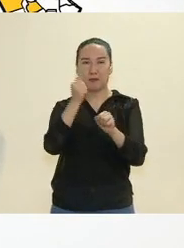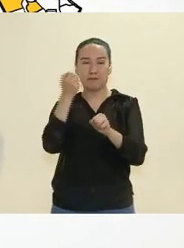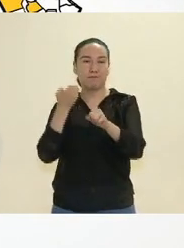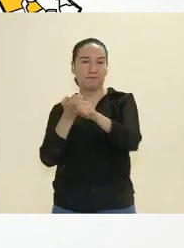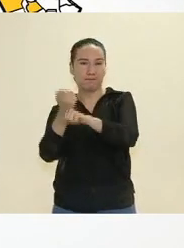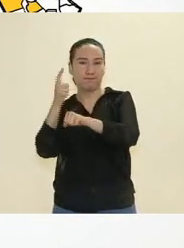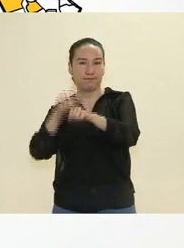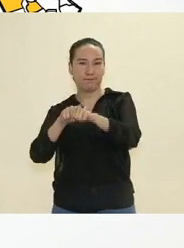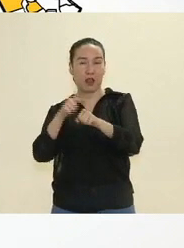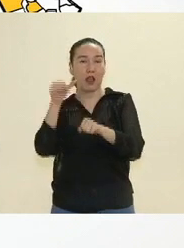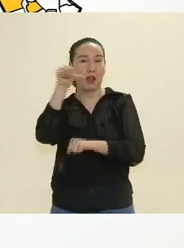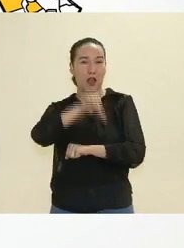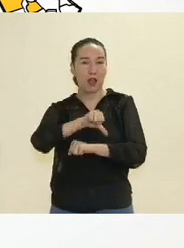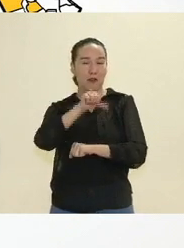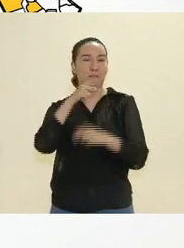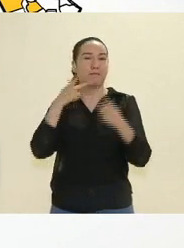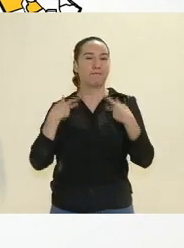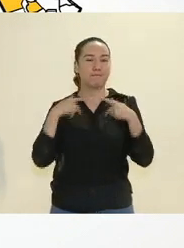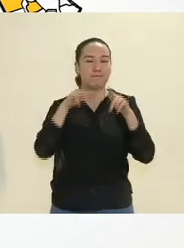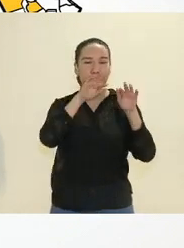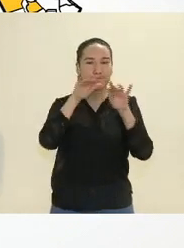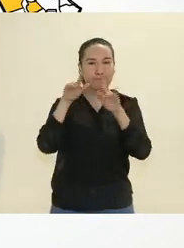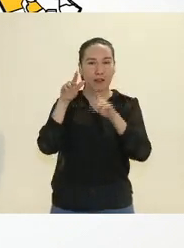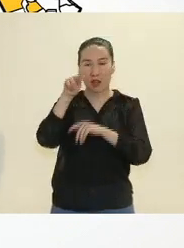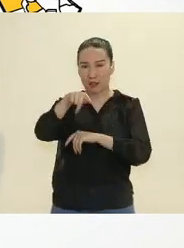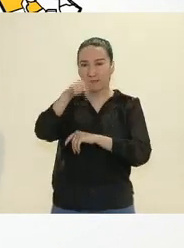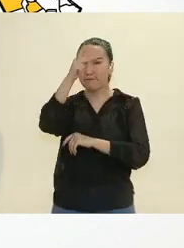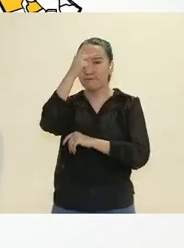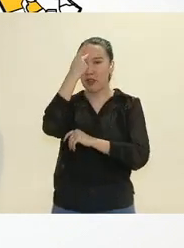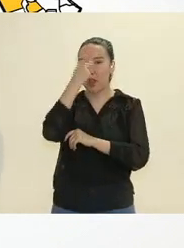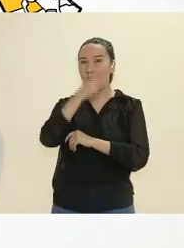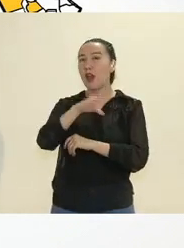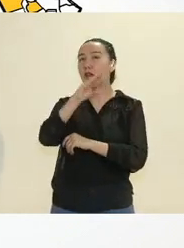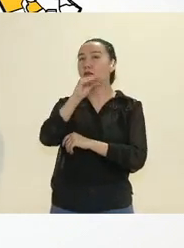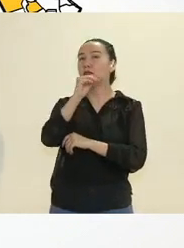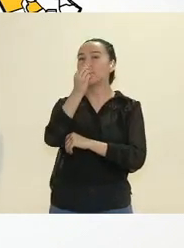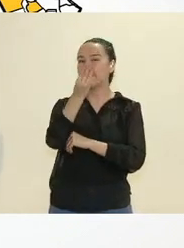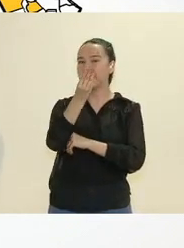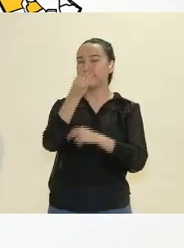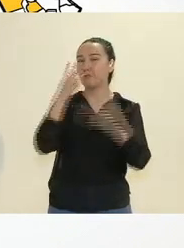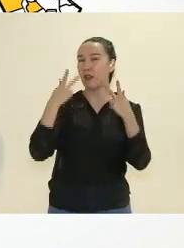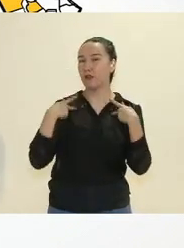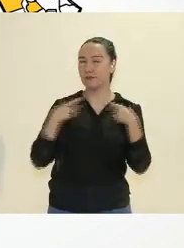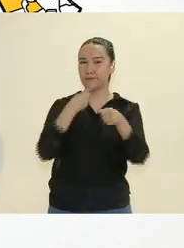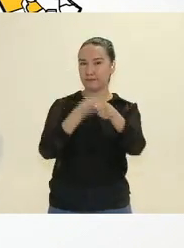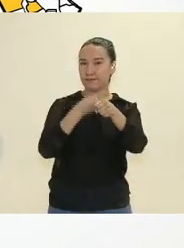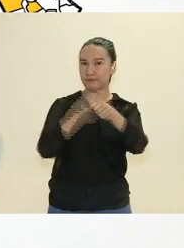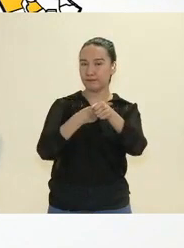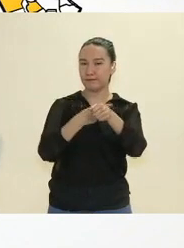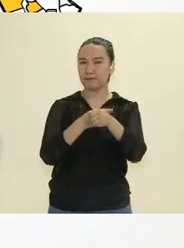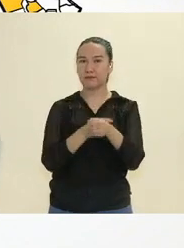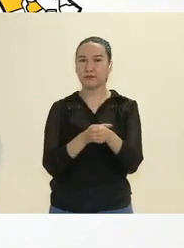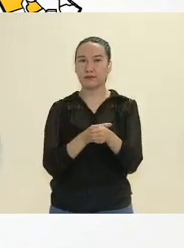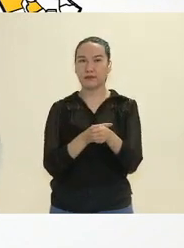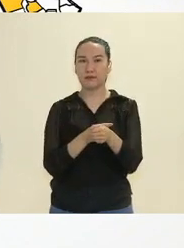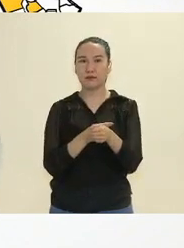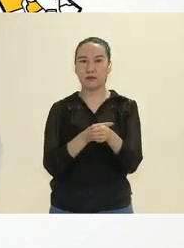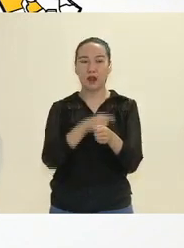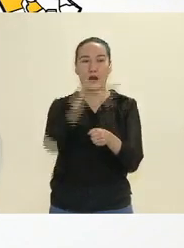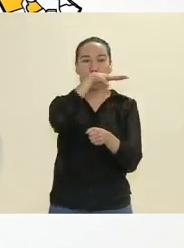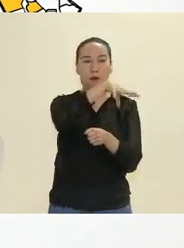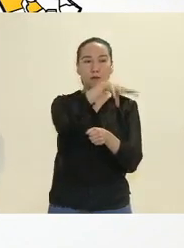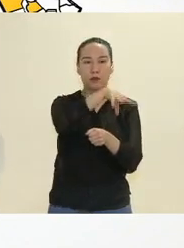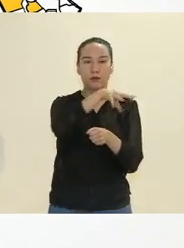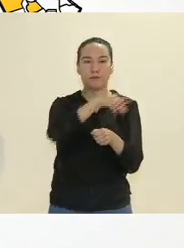aumentó de 93 a 101 en un solo día lo que significa que en el mapa que se publica a nivel federal